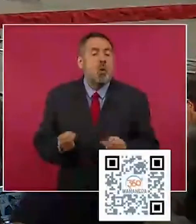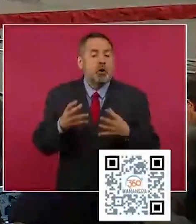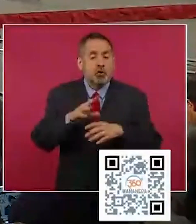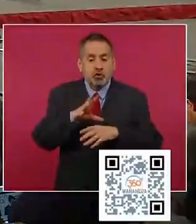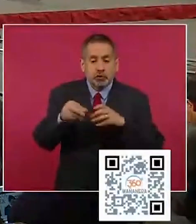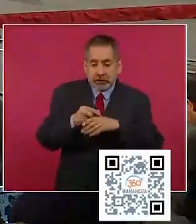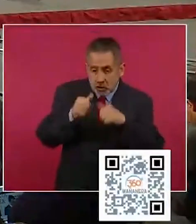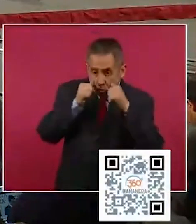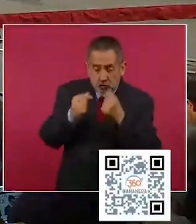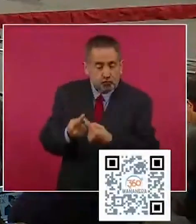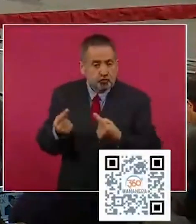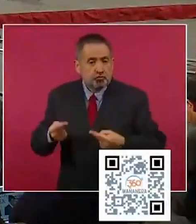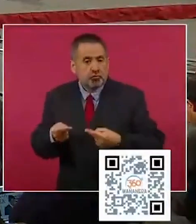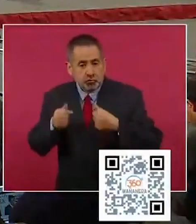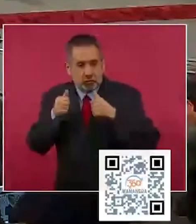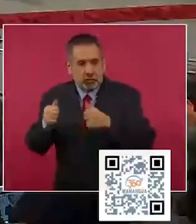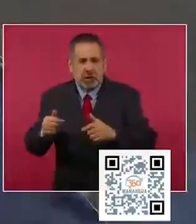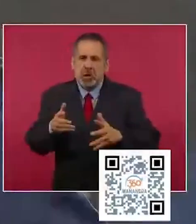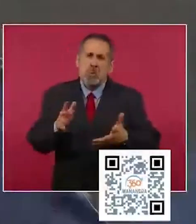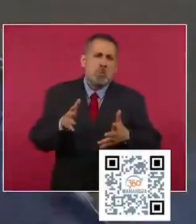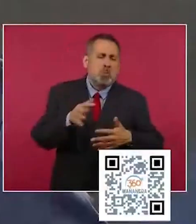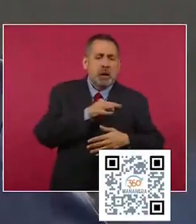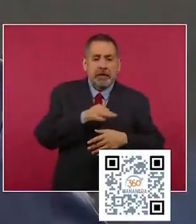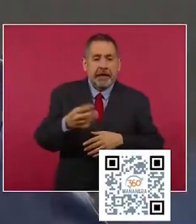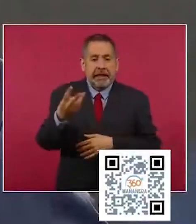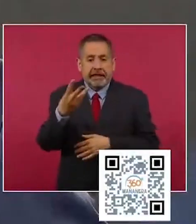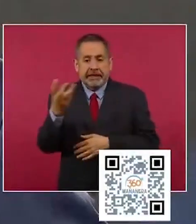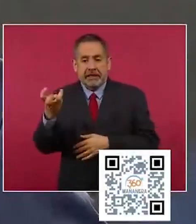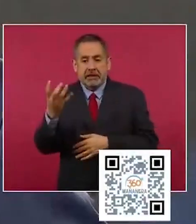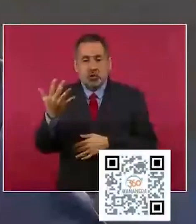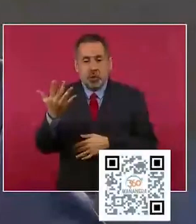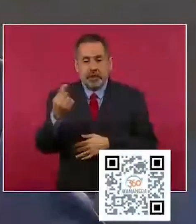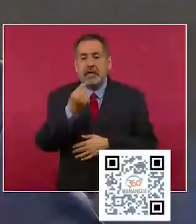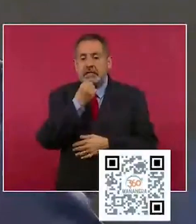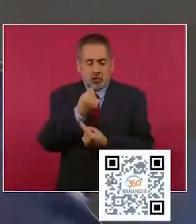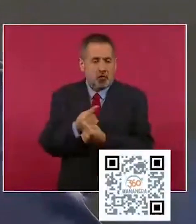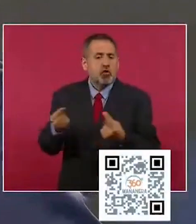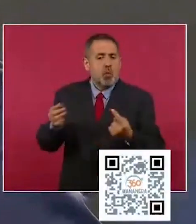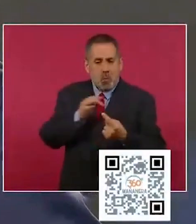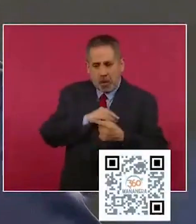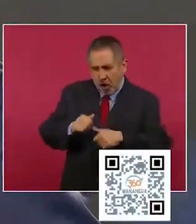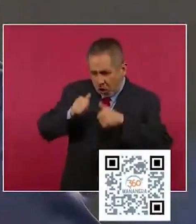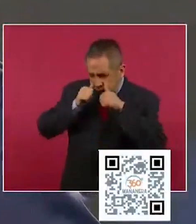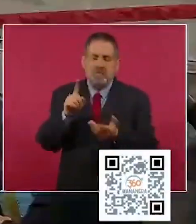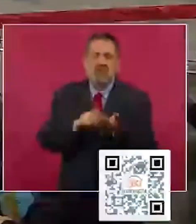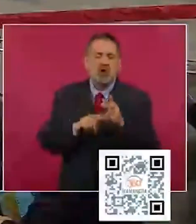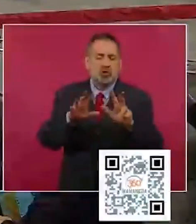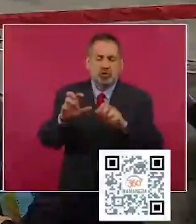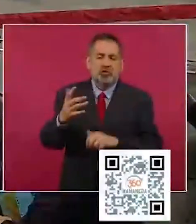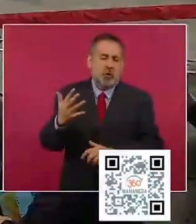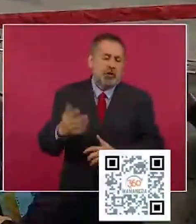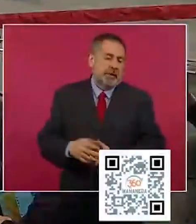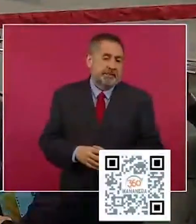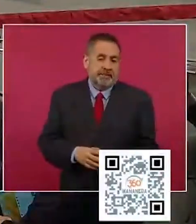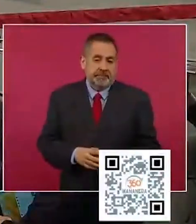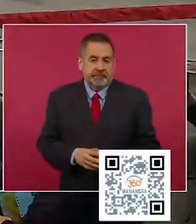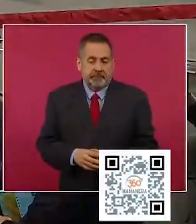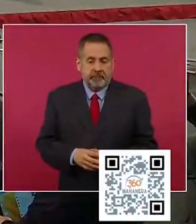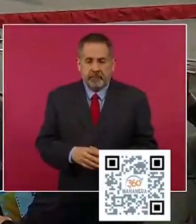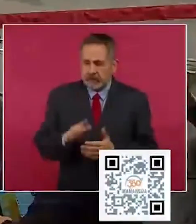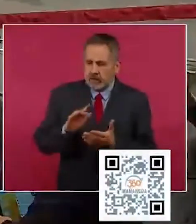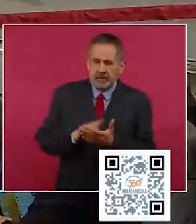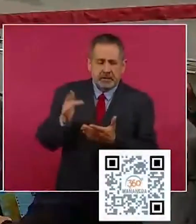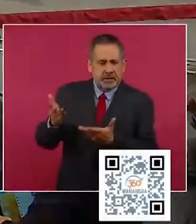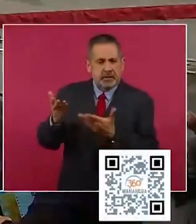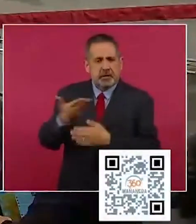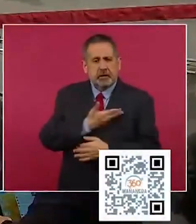atendidos, vamos a atender aproximadamente 350 niños, específicamente de Tlapa. Aquí agradezco